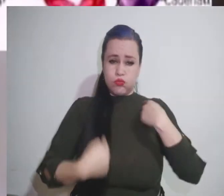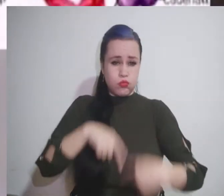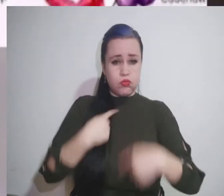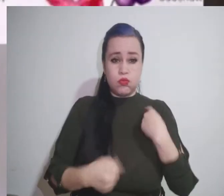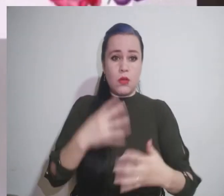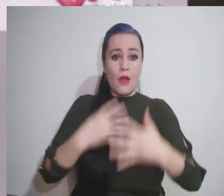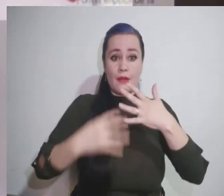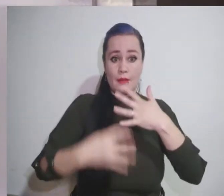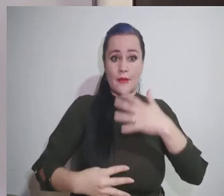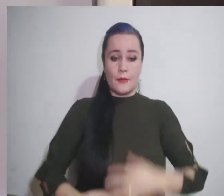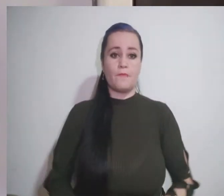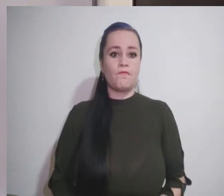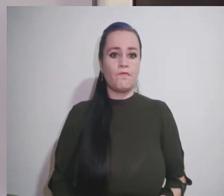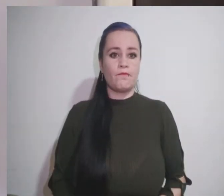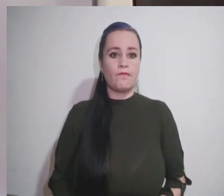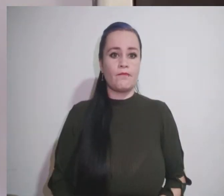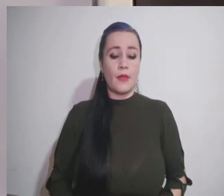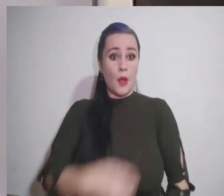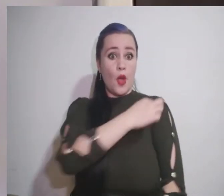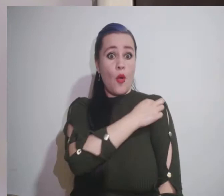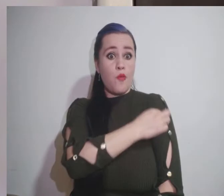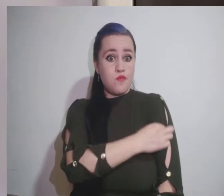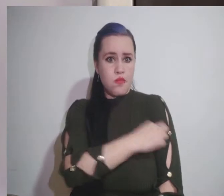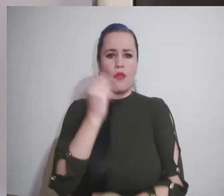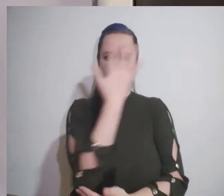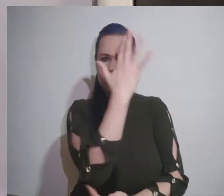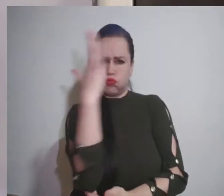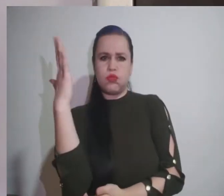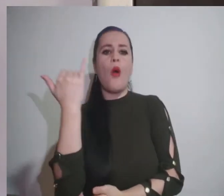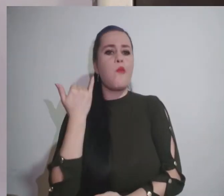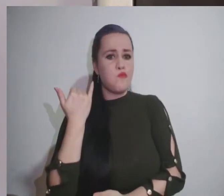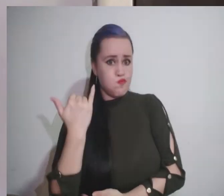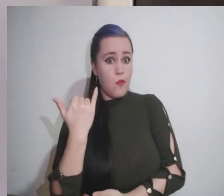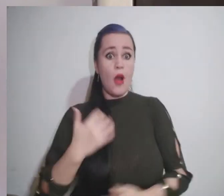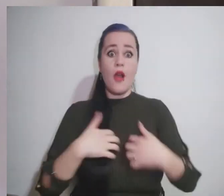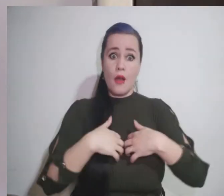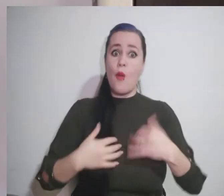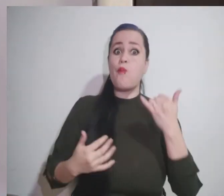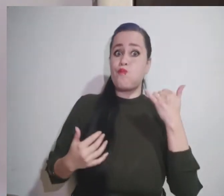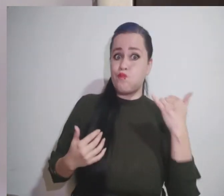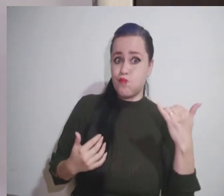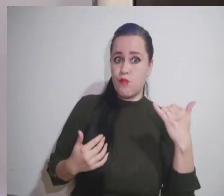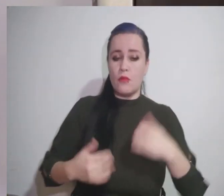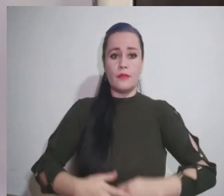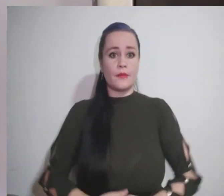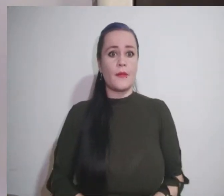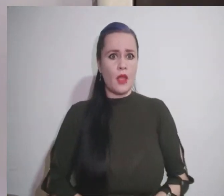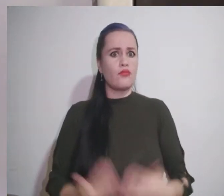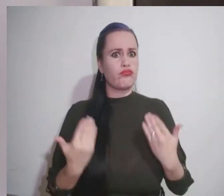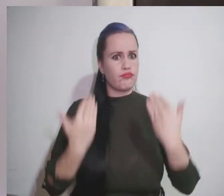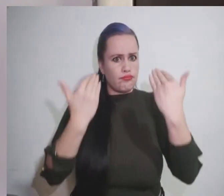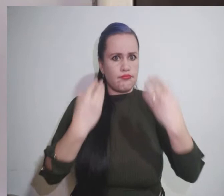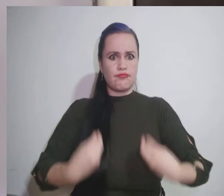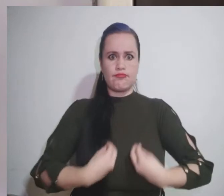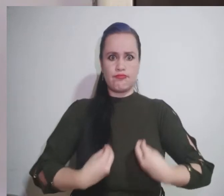nuestro sistema circulatorio. Las proteínas se encuentran tanto en plantas como en animales y tienen funciones esenciales para